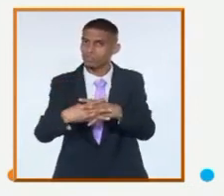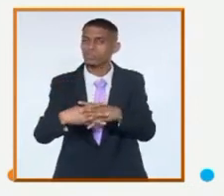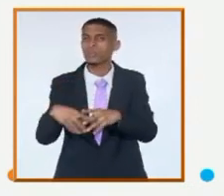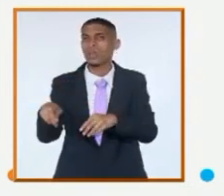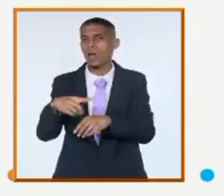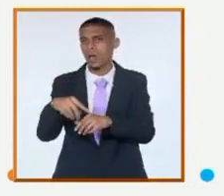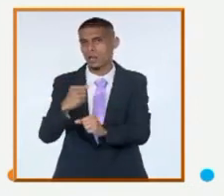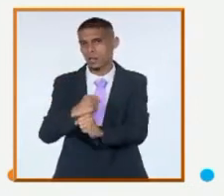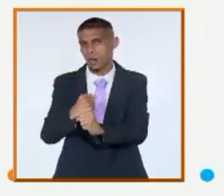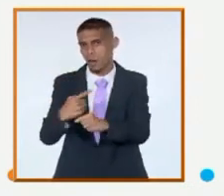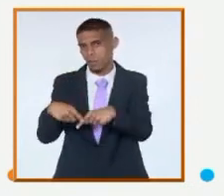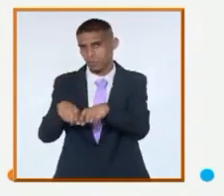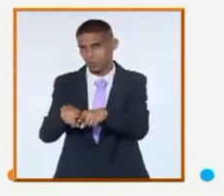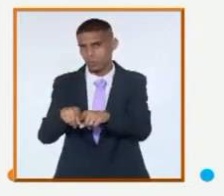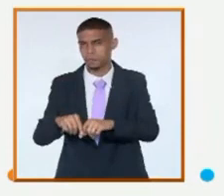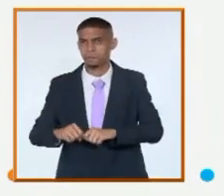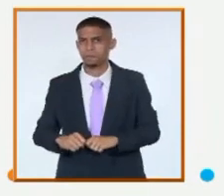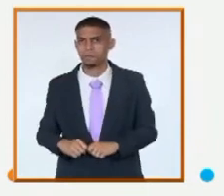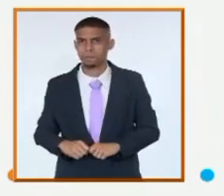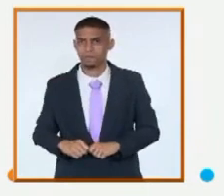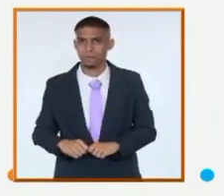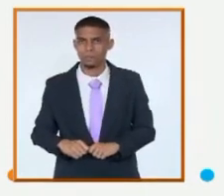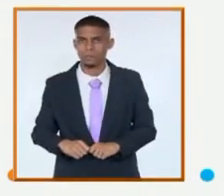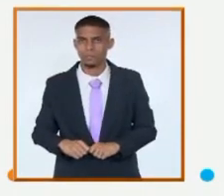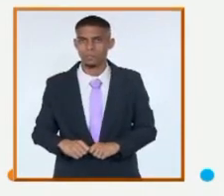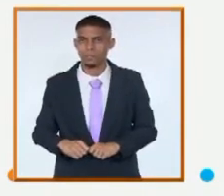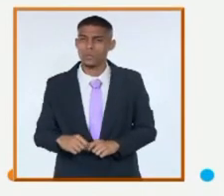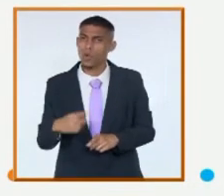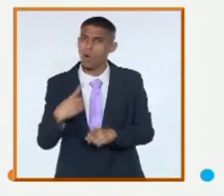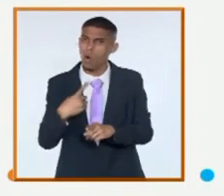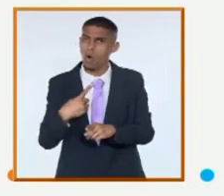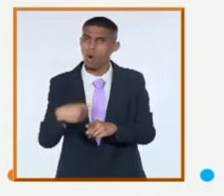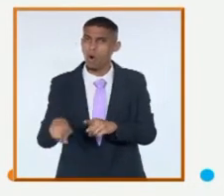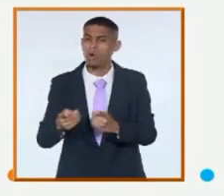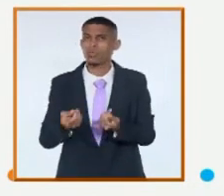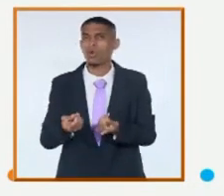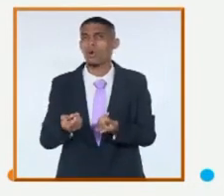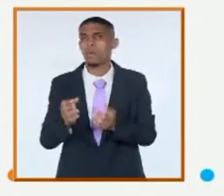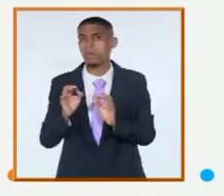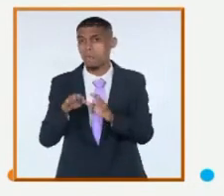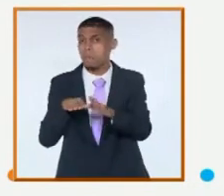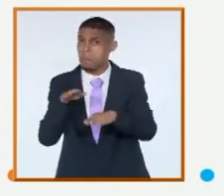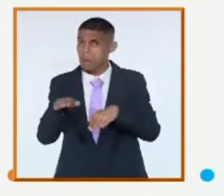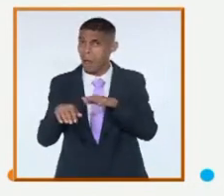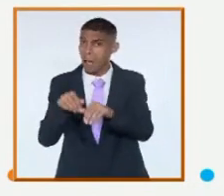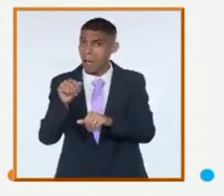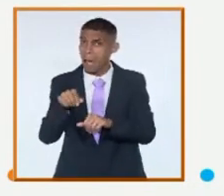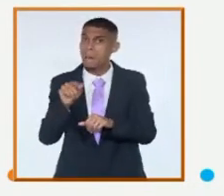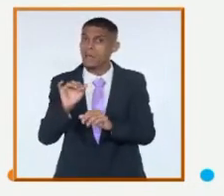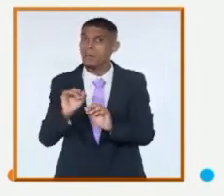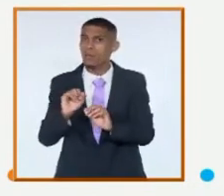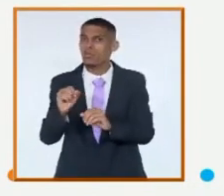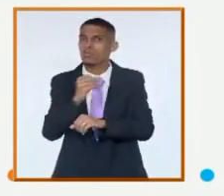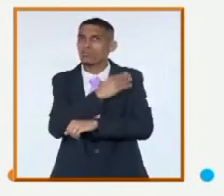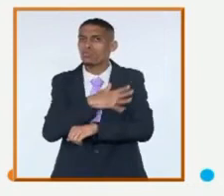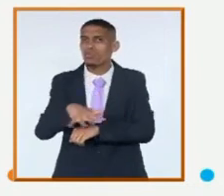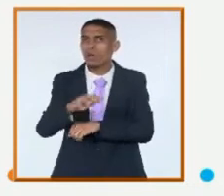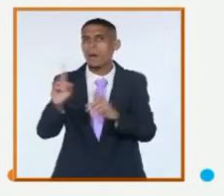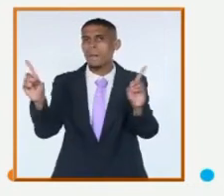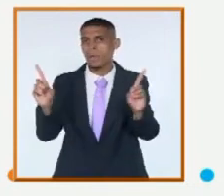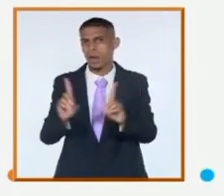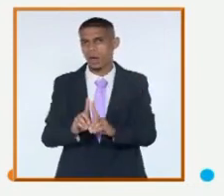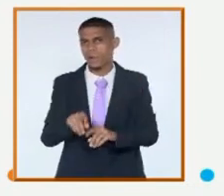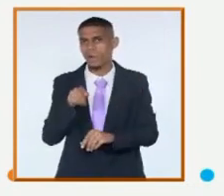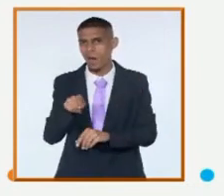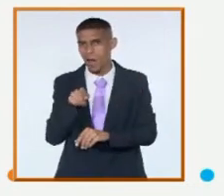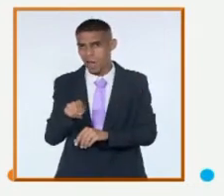del turismo y del Sigma en otros frente también debemos trabajar la recuperación de playa como es en la zona de Varadero en la parte del Oasis